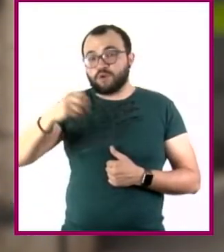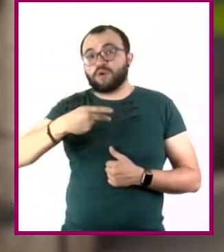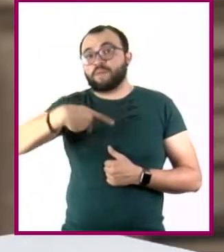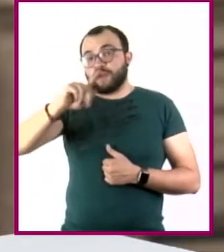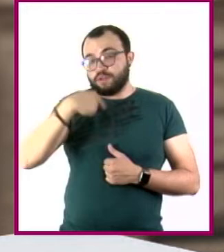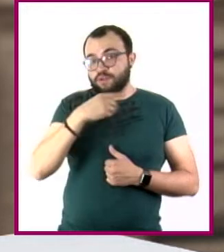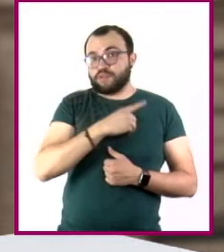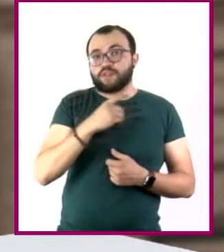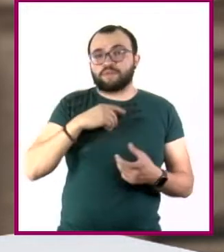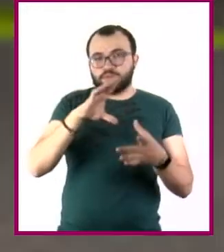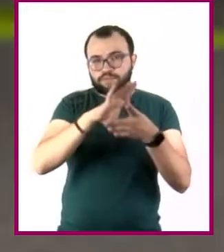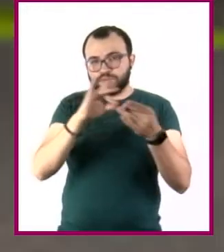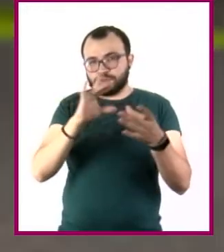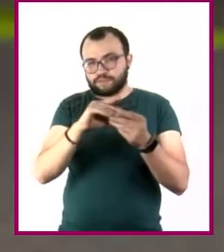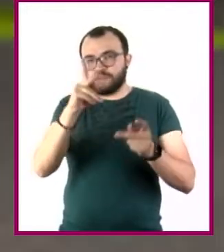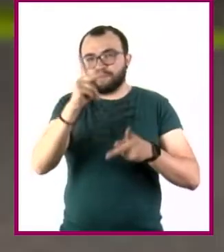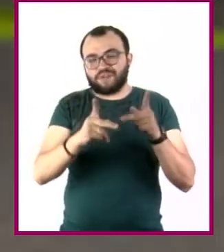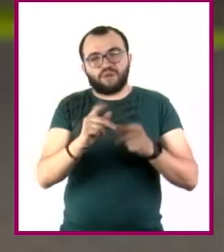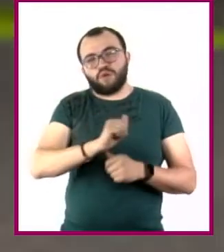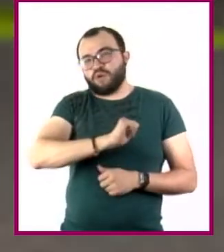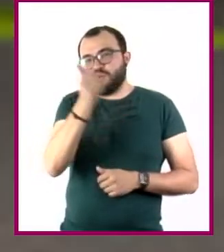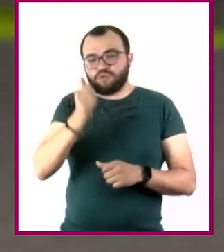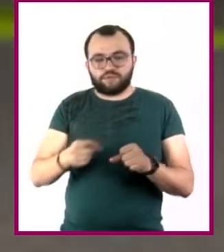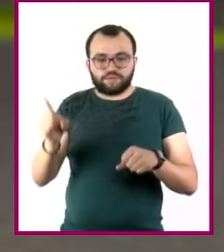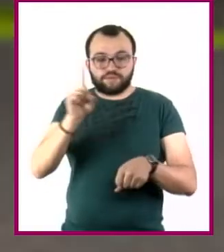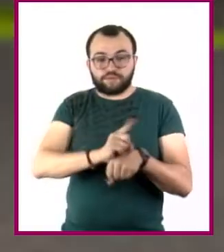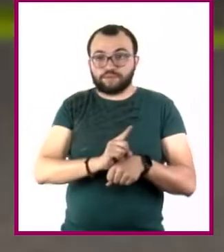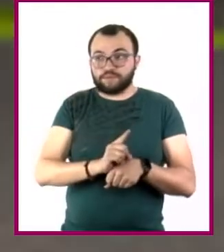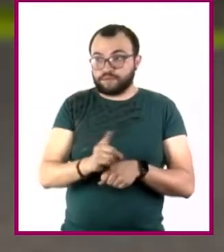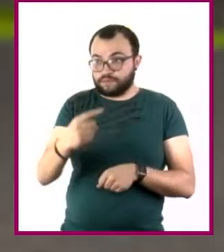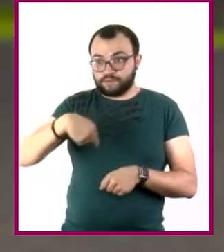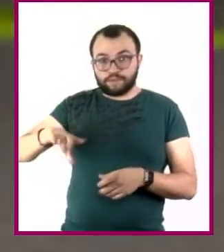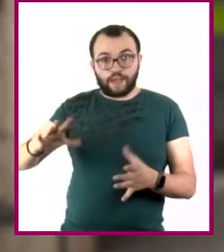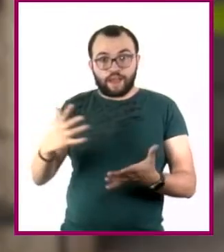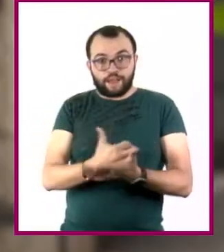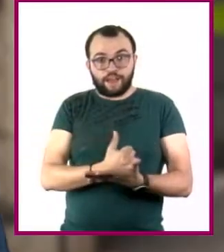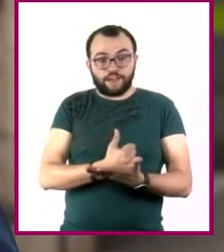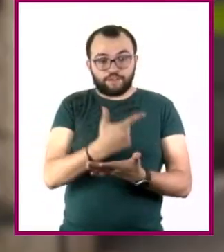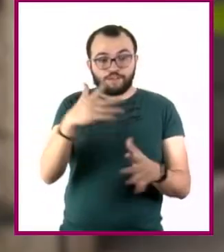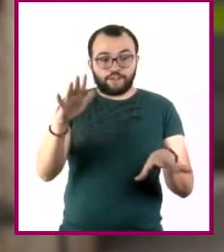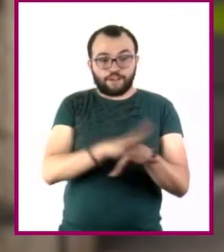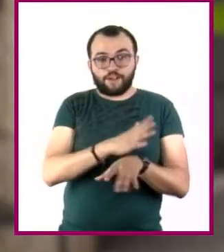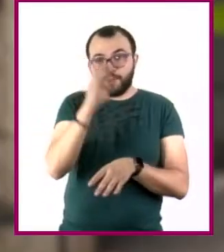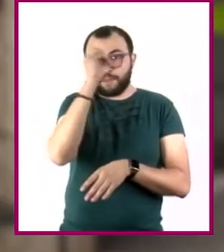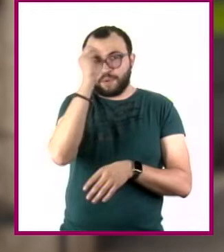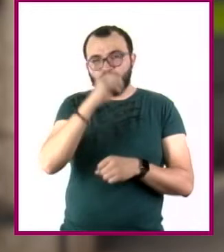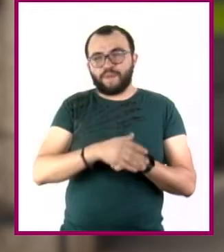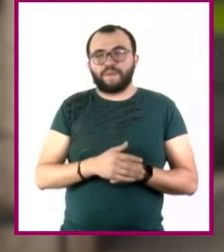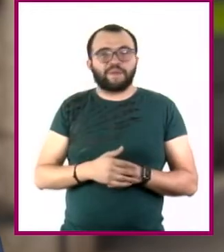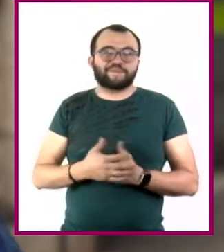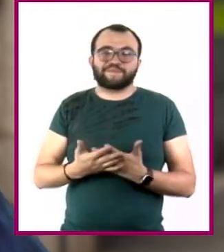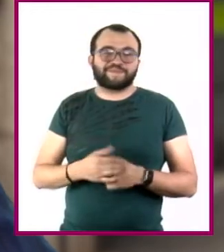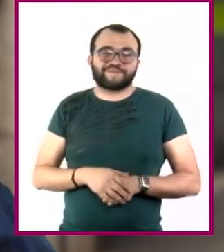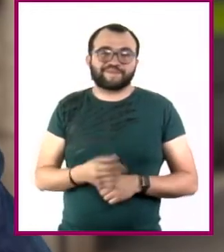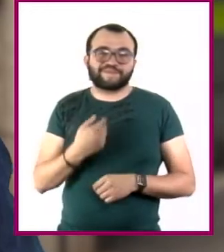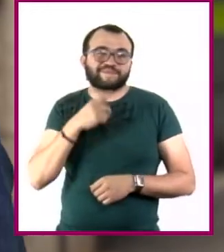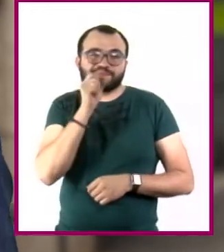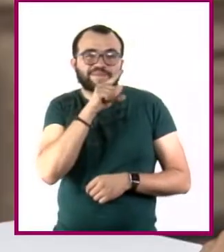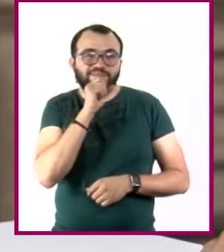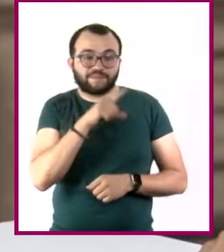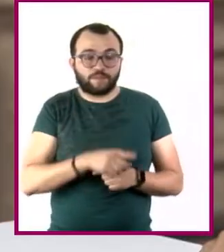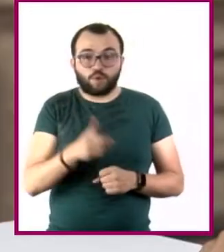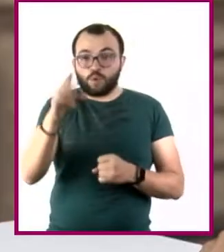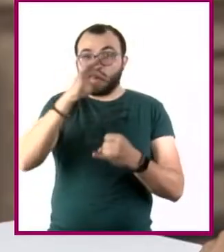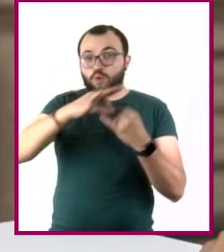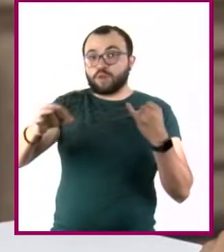platicarles cómo va en otra ocasión. ¿Y ganamos? ¿Cambió de opinión? Pues sigo en las mismas. En tu último